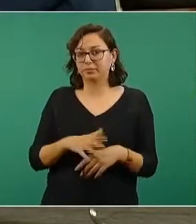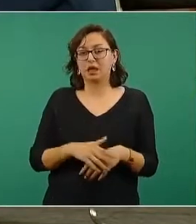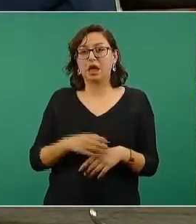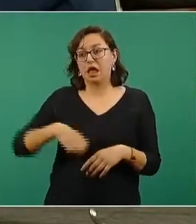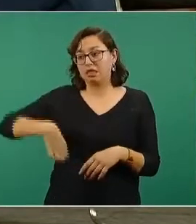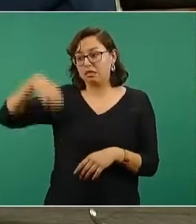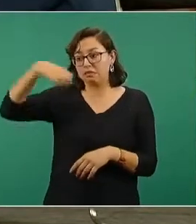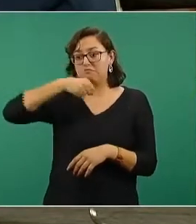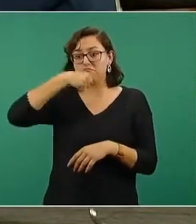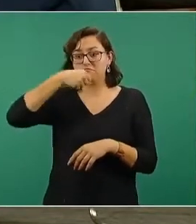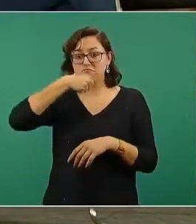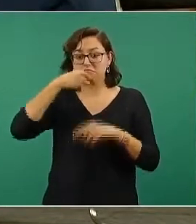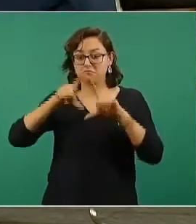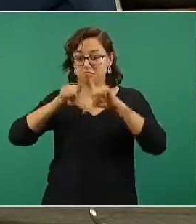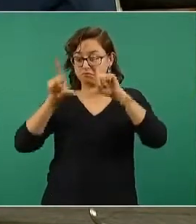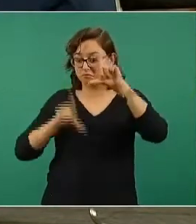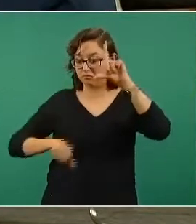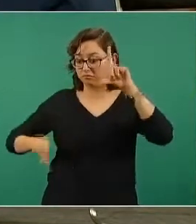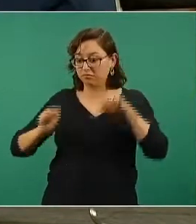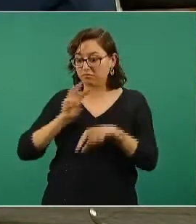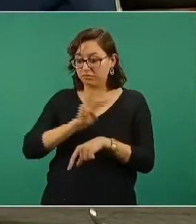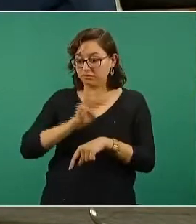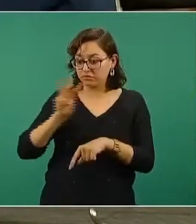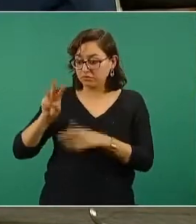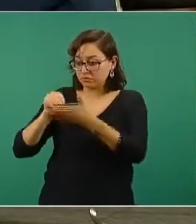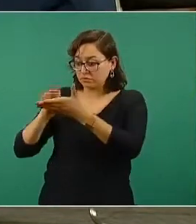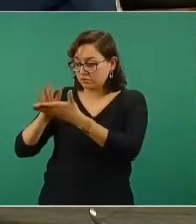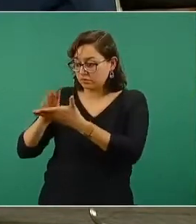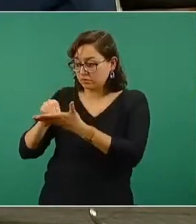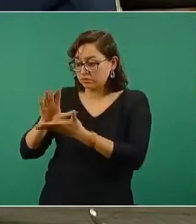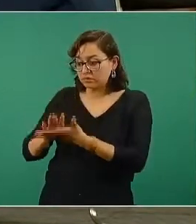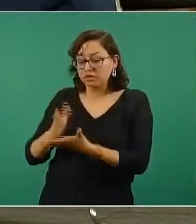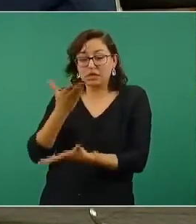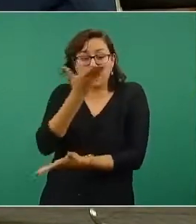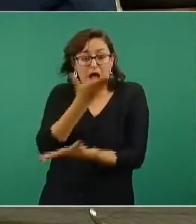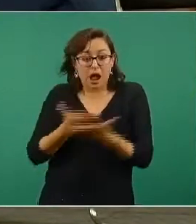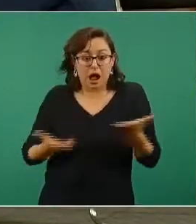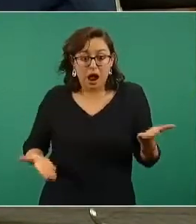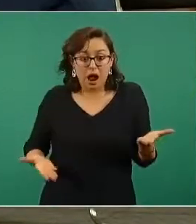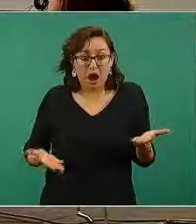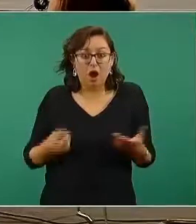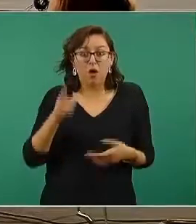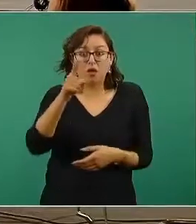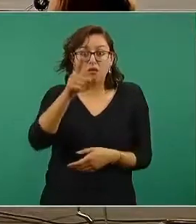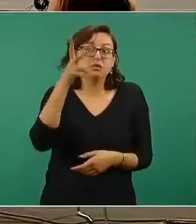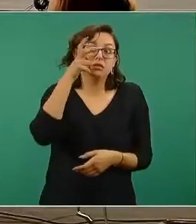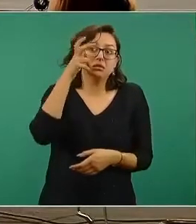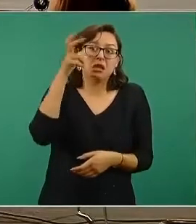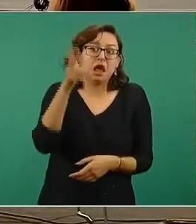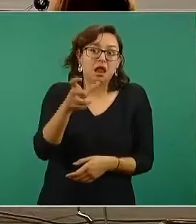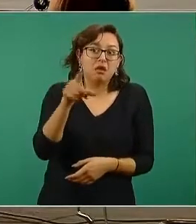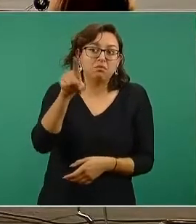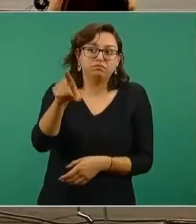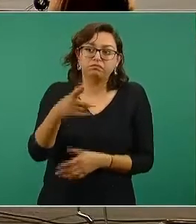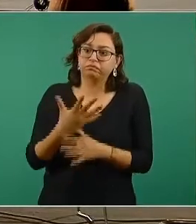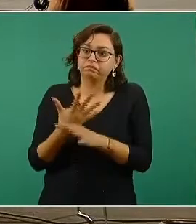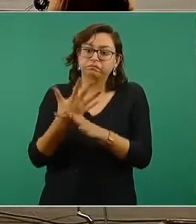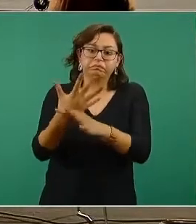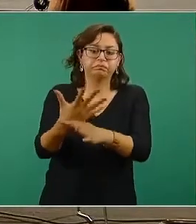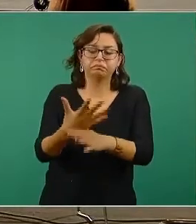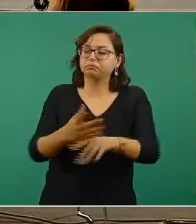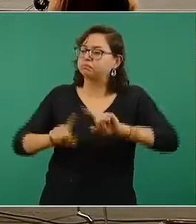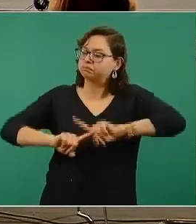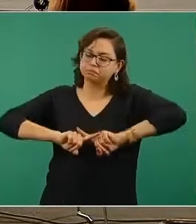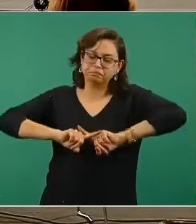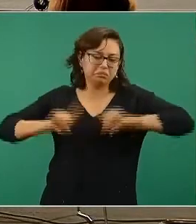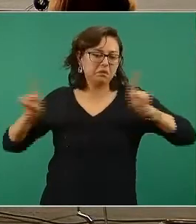Han estado ahí las personas formadas, sin sana distancia, porque llegan en tumultos, porque les avisan que lleguen de 8 de la